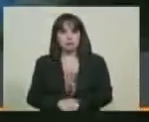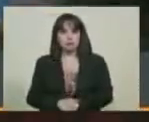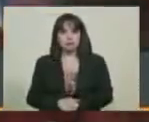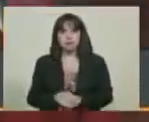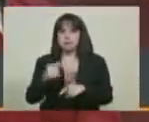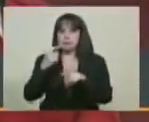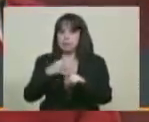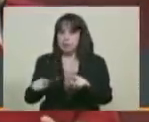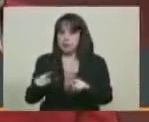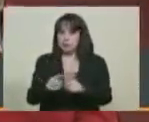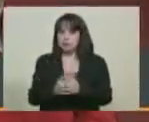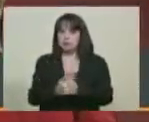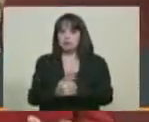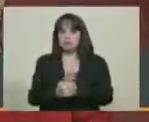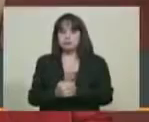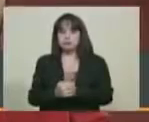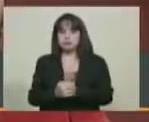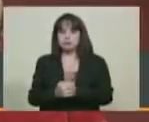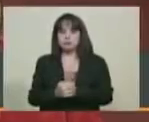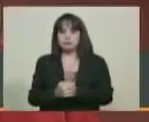Pero,